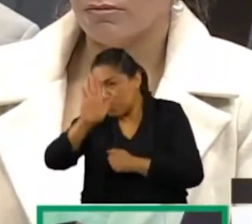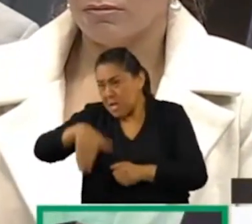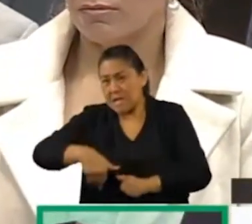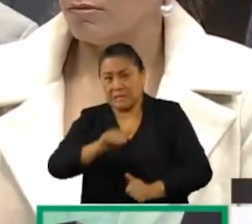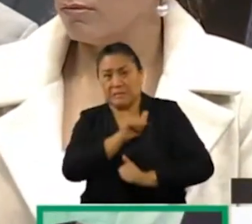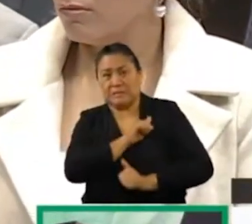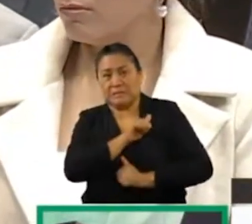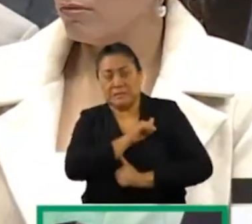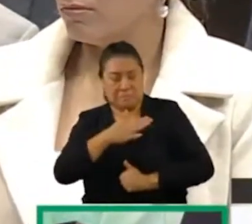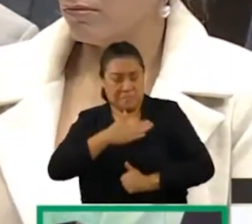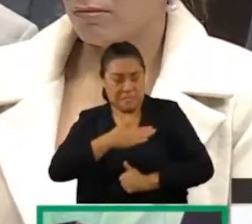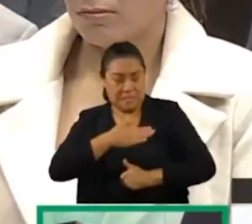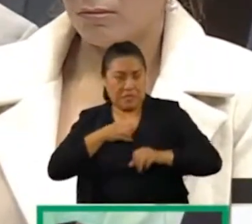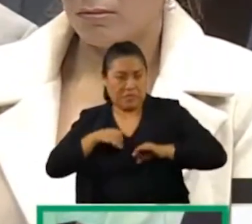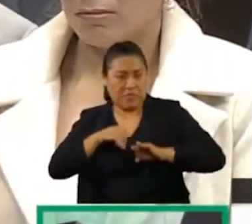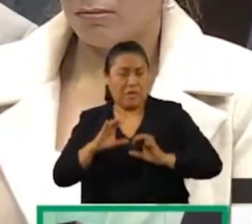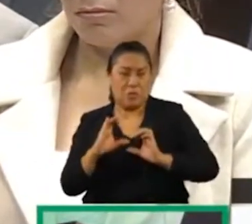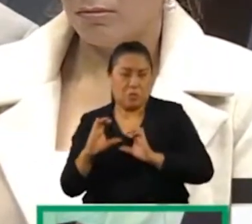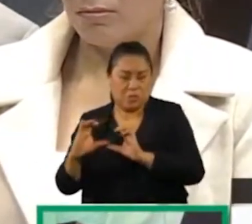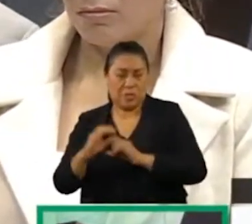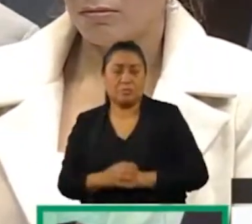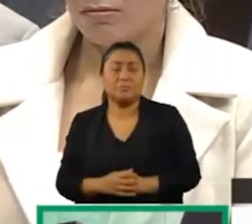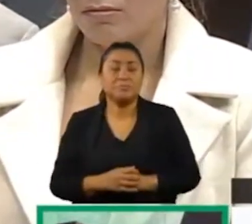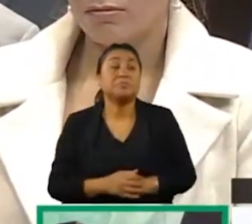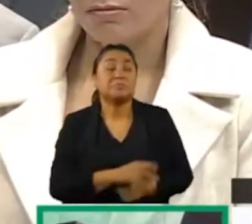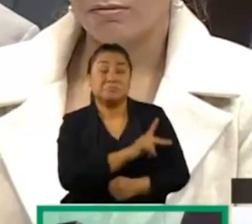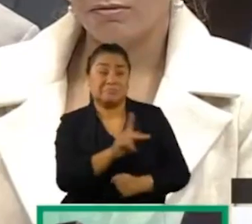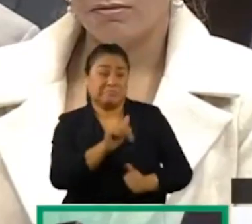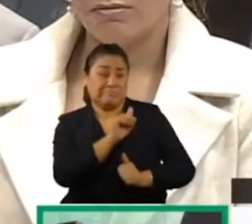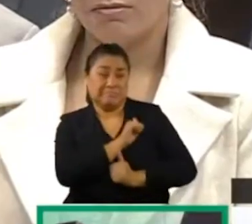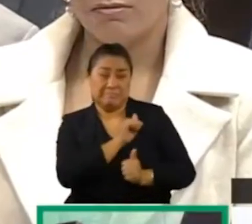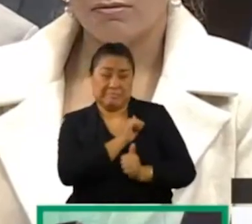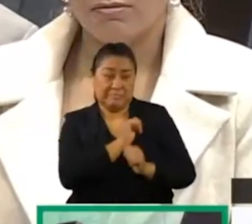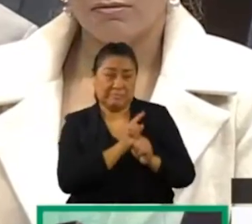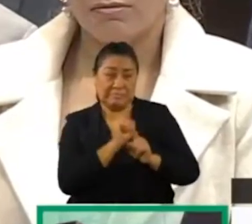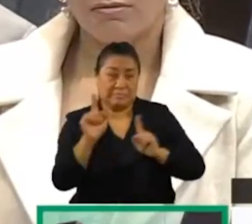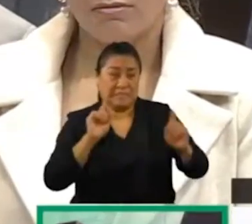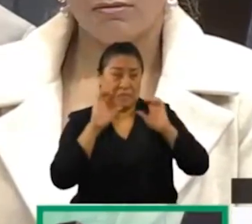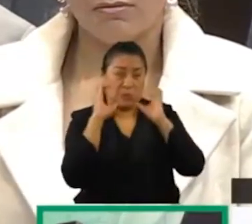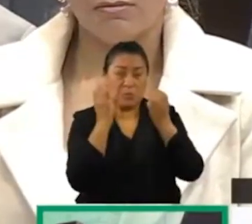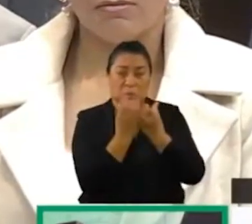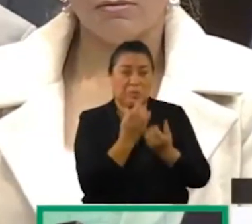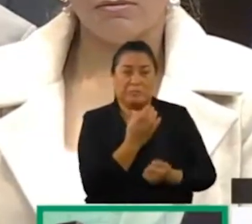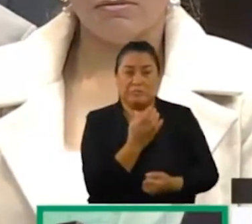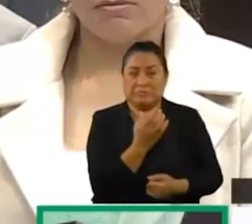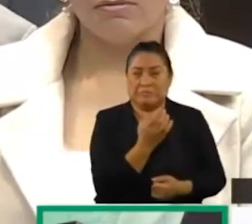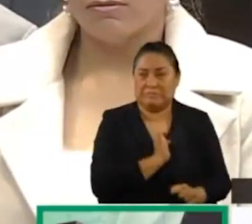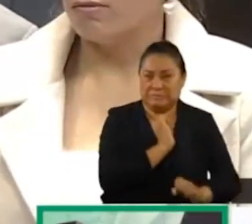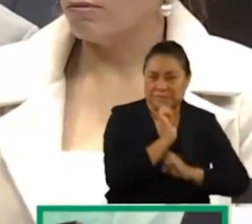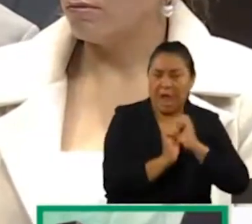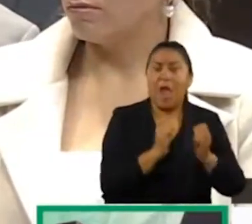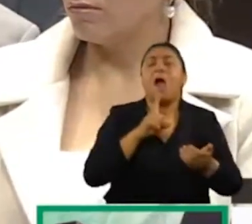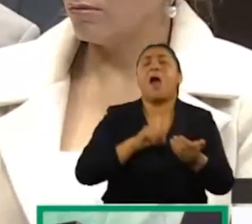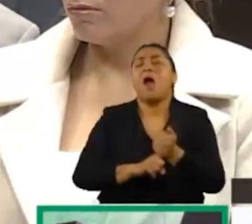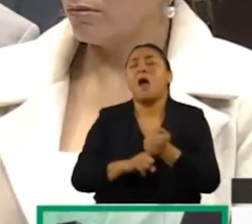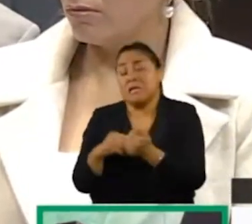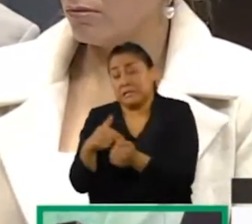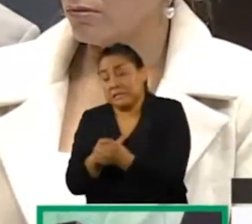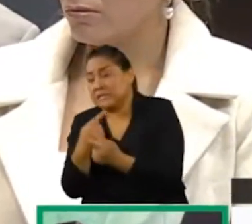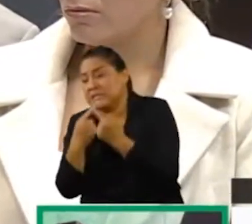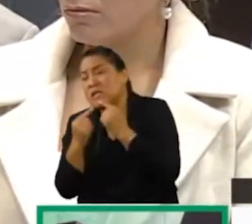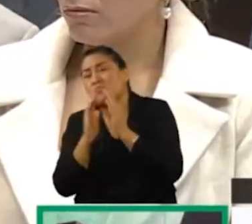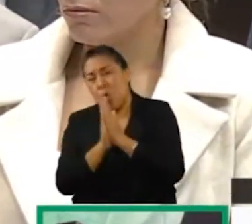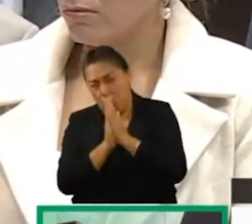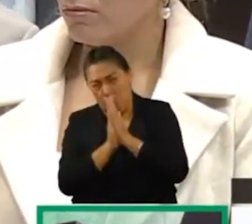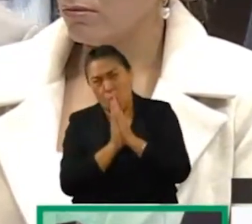oficinas. Desprecian al Congreso, al ejército en el Congreso, pero imploran su presencia en los